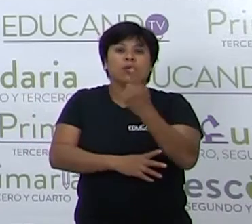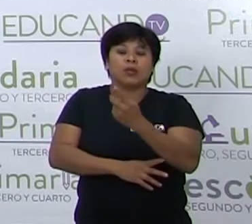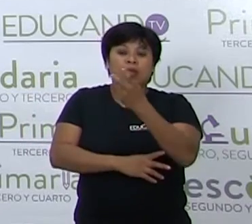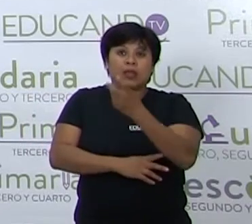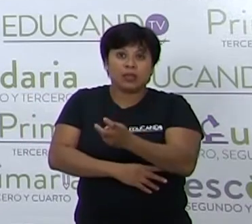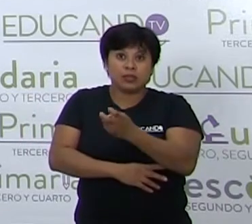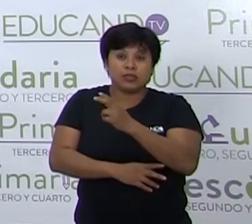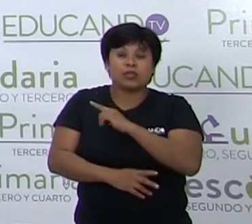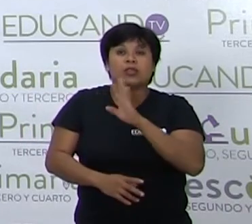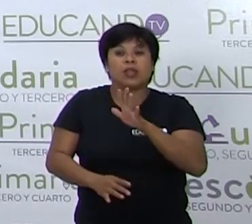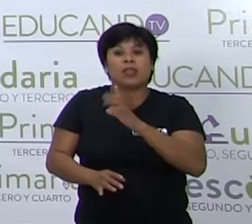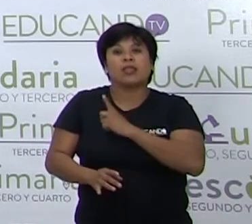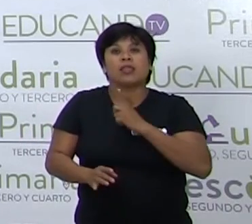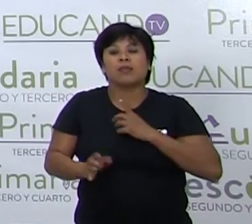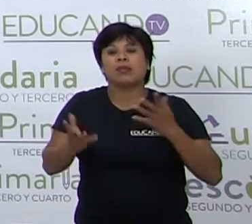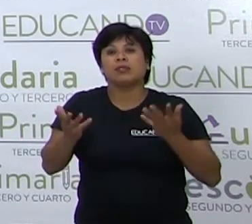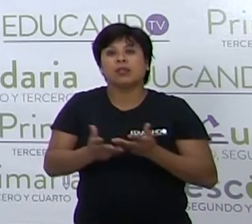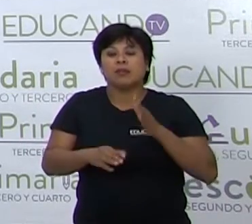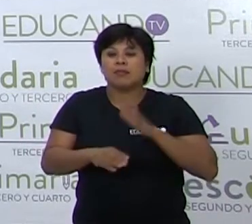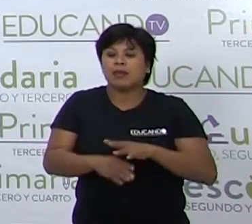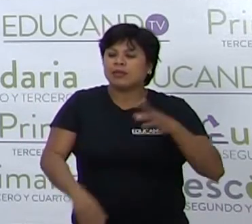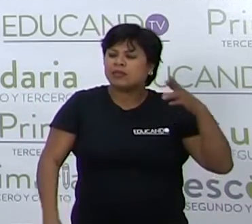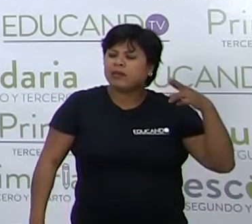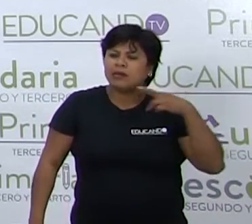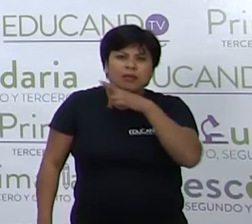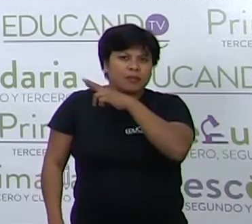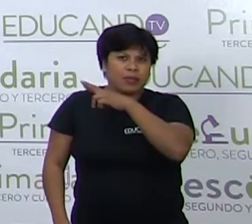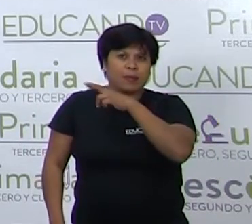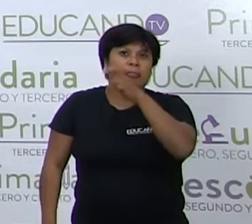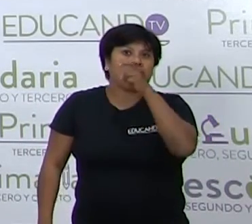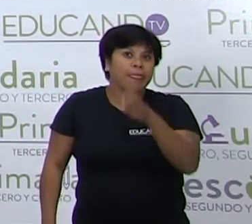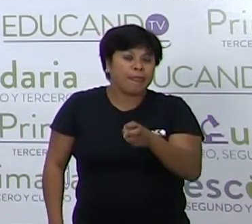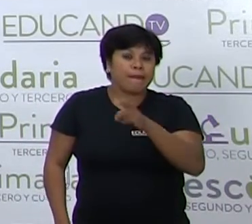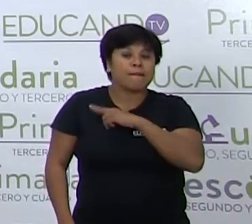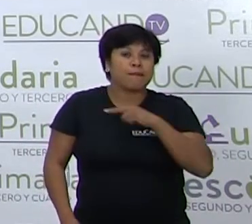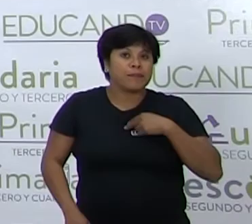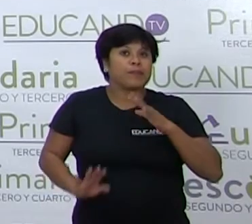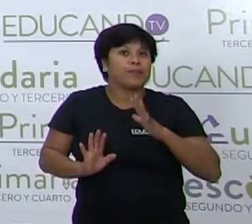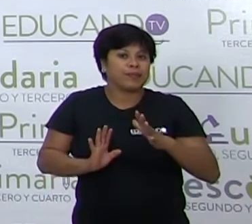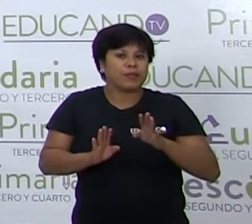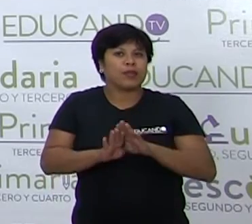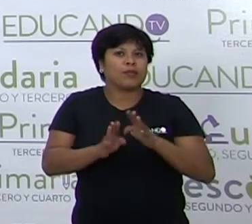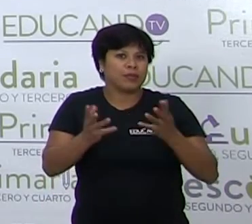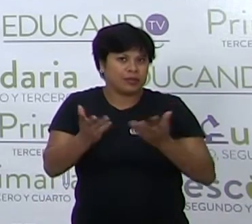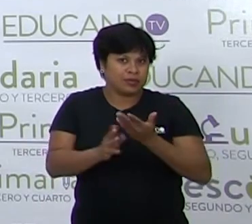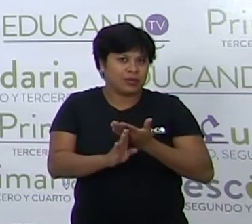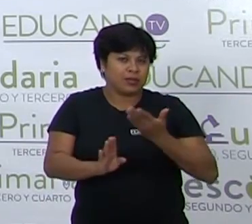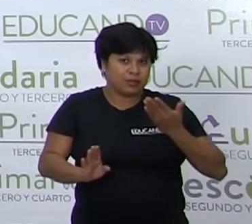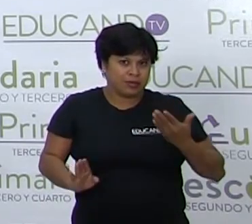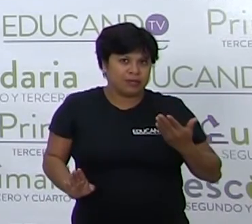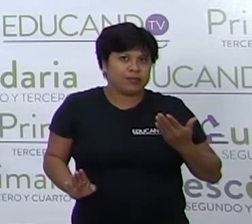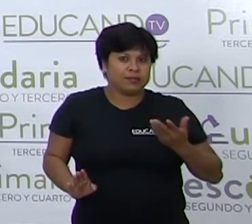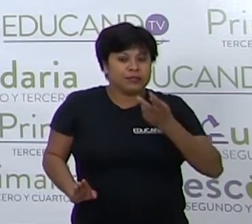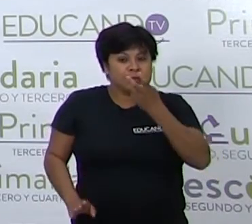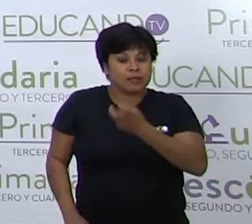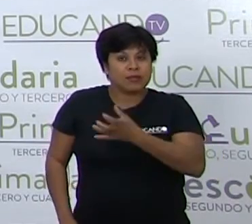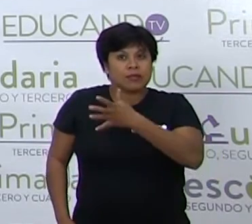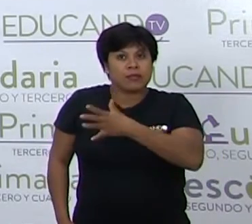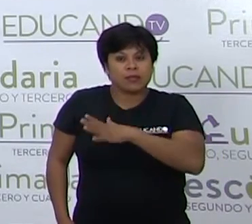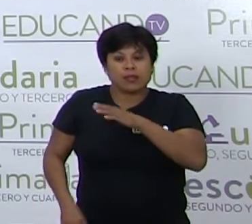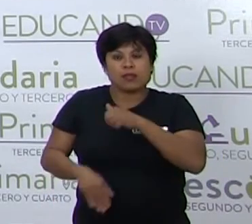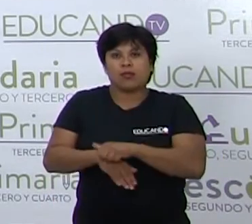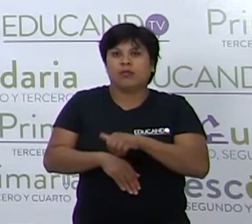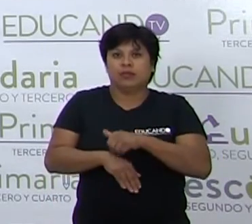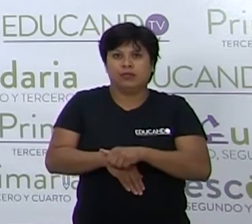ya lo debes de hacer de una manera más rápida, por lo mismo que ya estuvimos ejercitando antes. Aquí tenemos dos